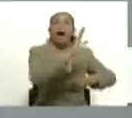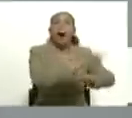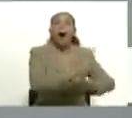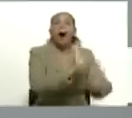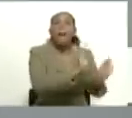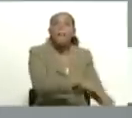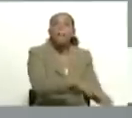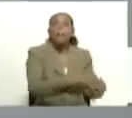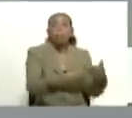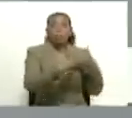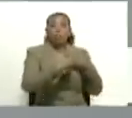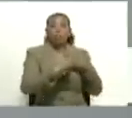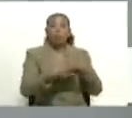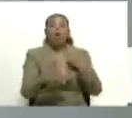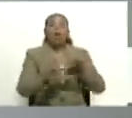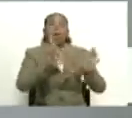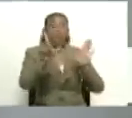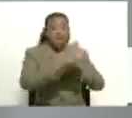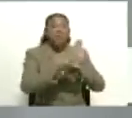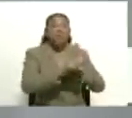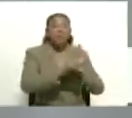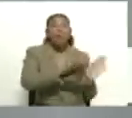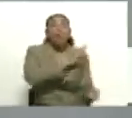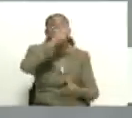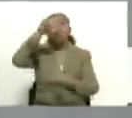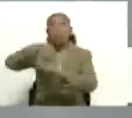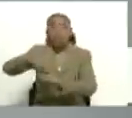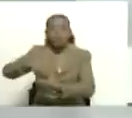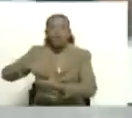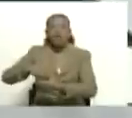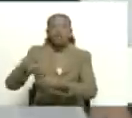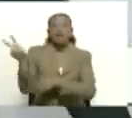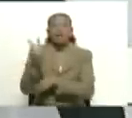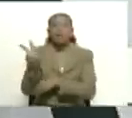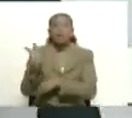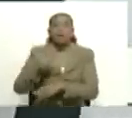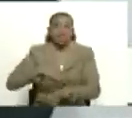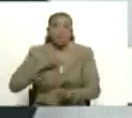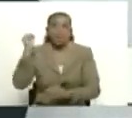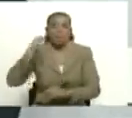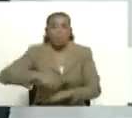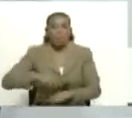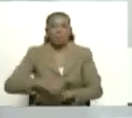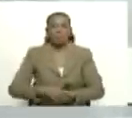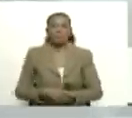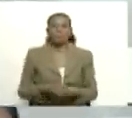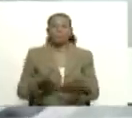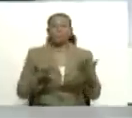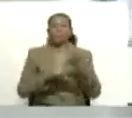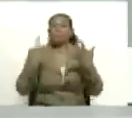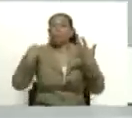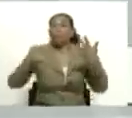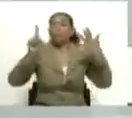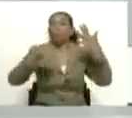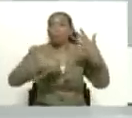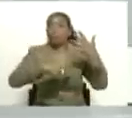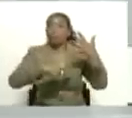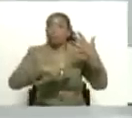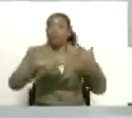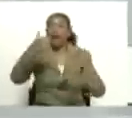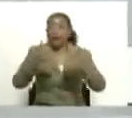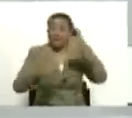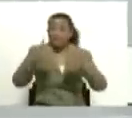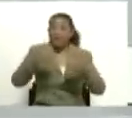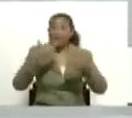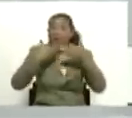días el presidente legítimo regresará a nuestra tierra para recuperar la república. Sí se puede. Por aquí otro, precandidato